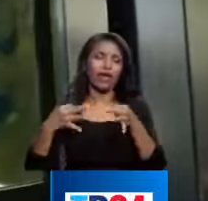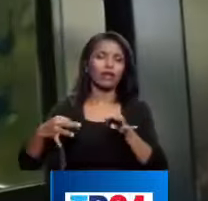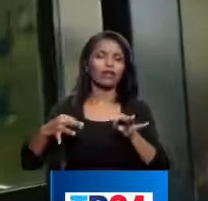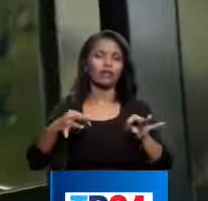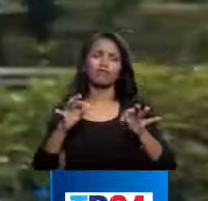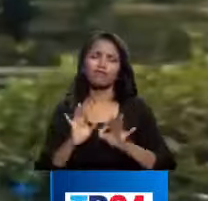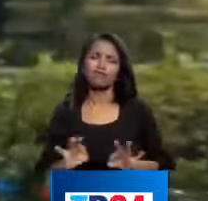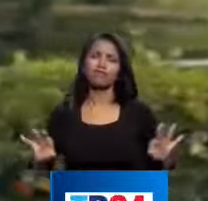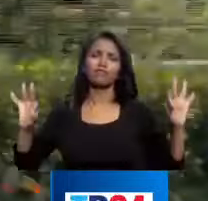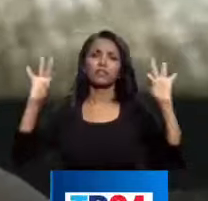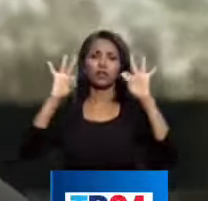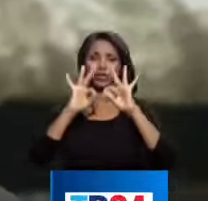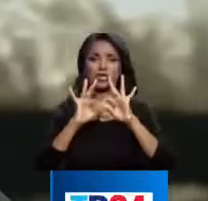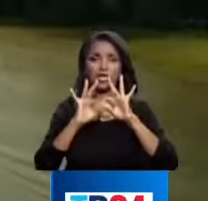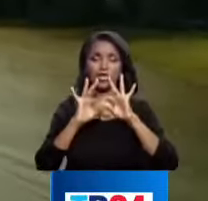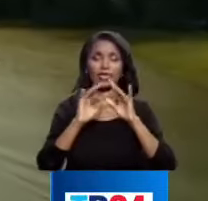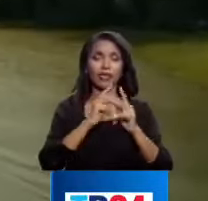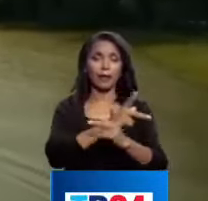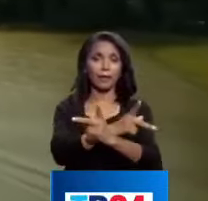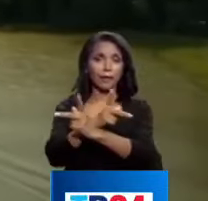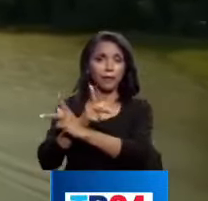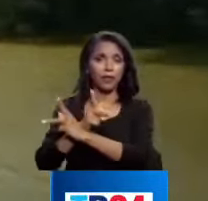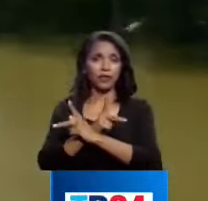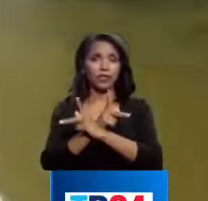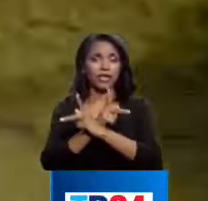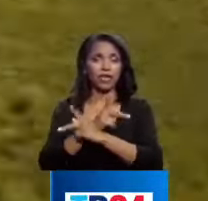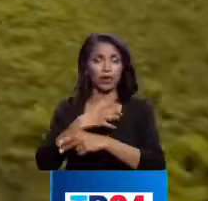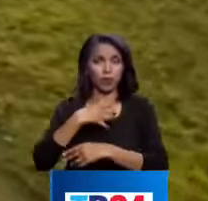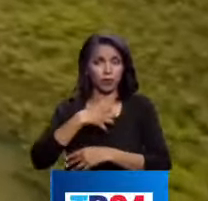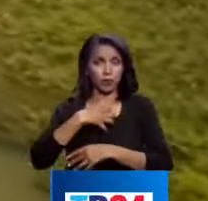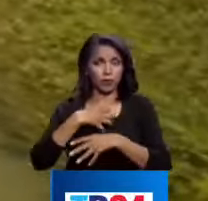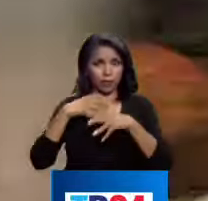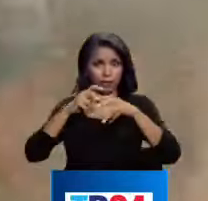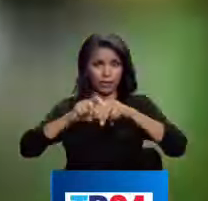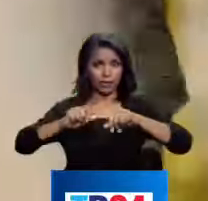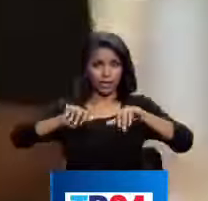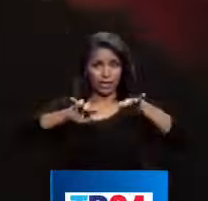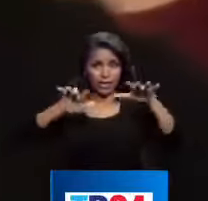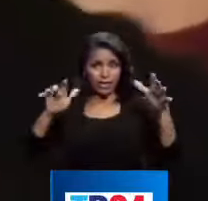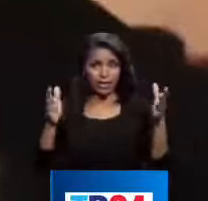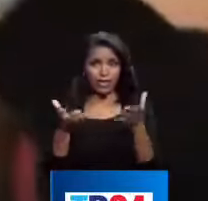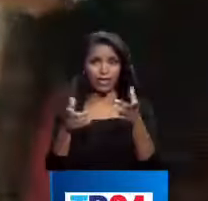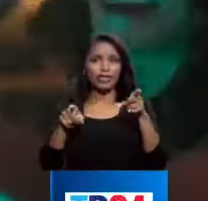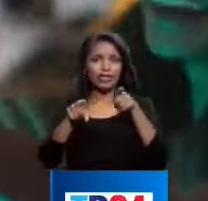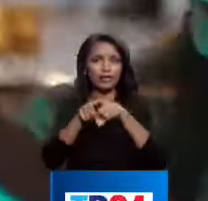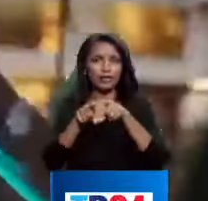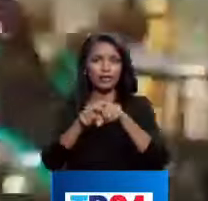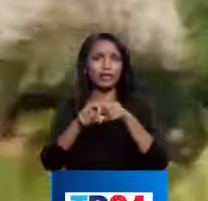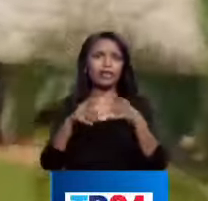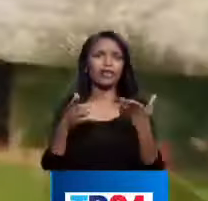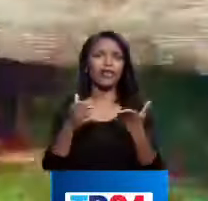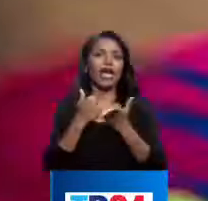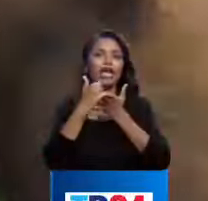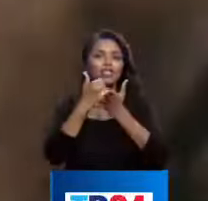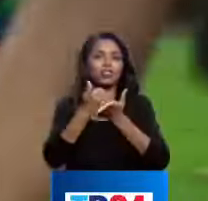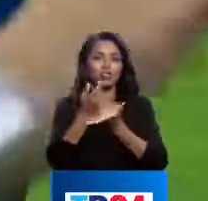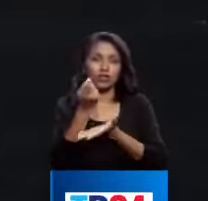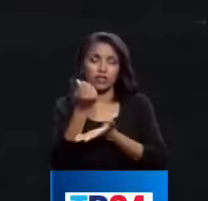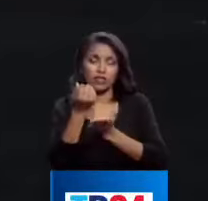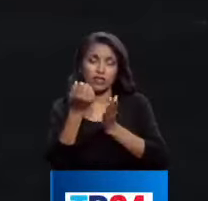compromiso vital, ya que no solo protege nuestro patrimonio, sino que también impulsa economías locales y